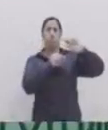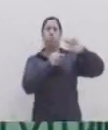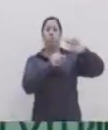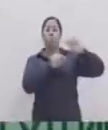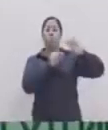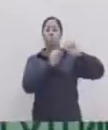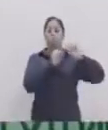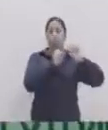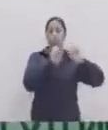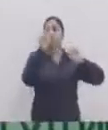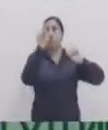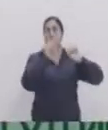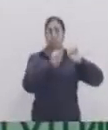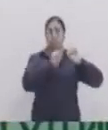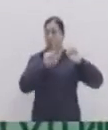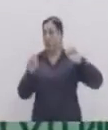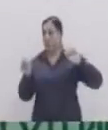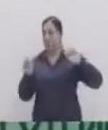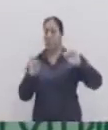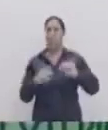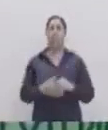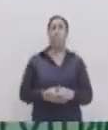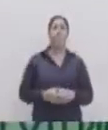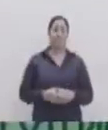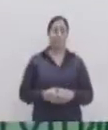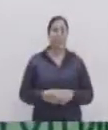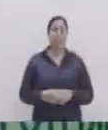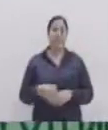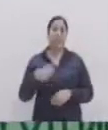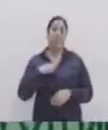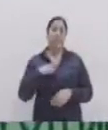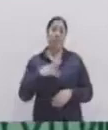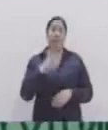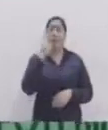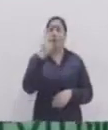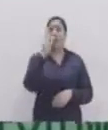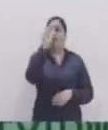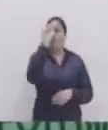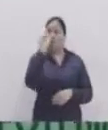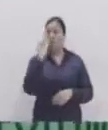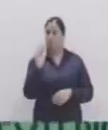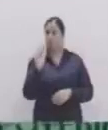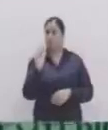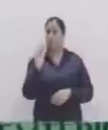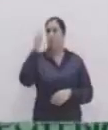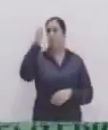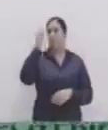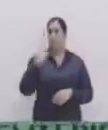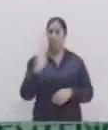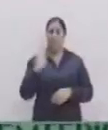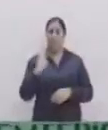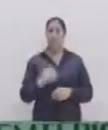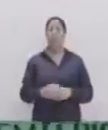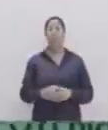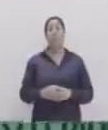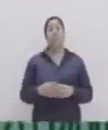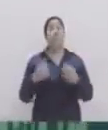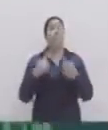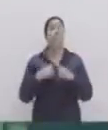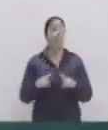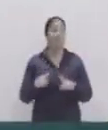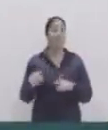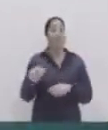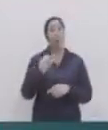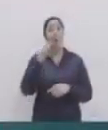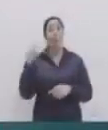de la circunferencia. Sus puntos finales están en dos puntos también de la circunferencia. En el